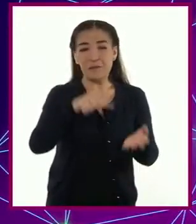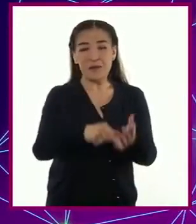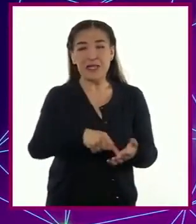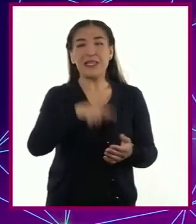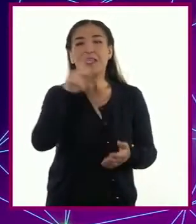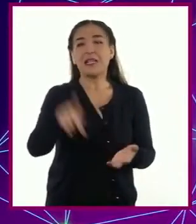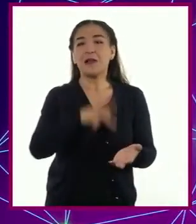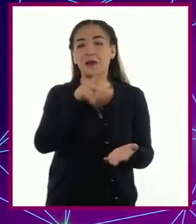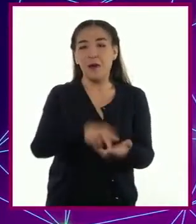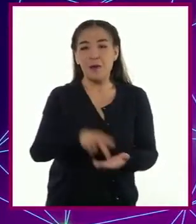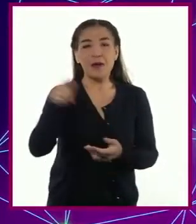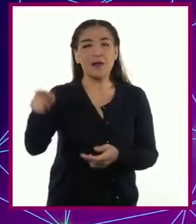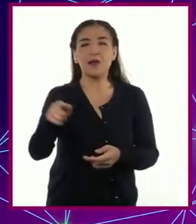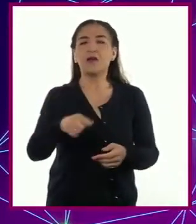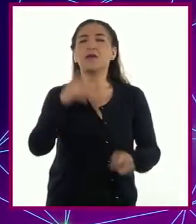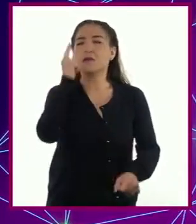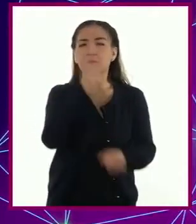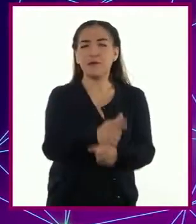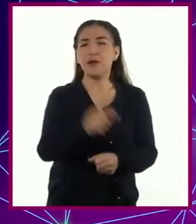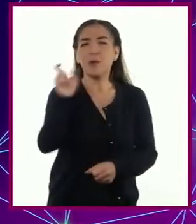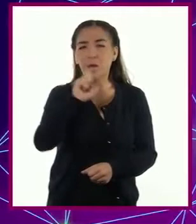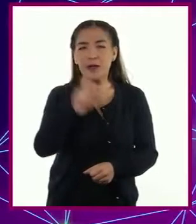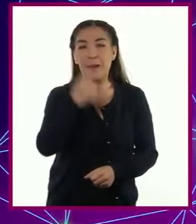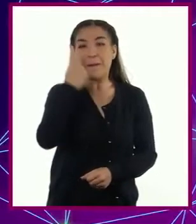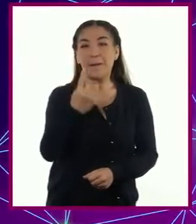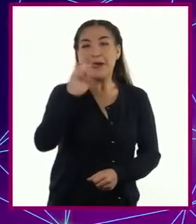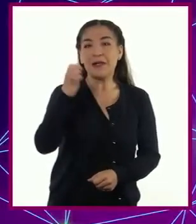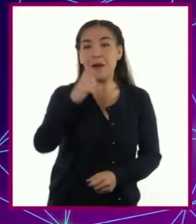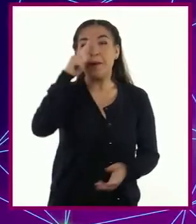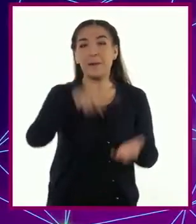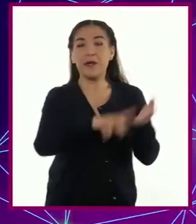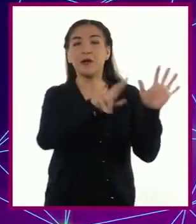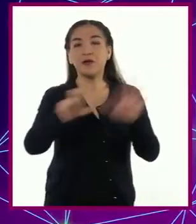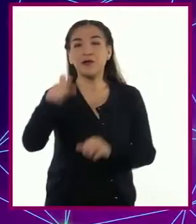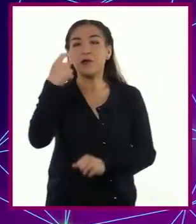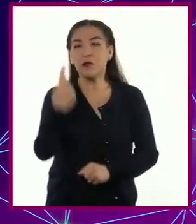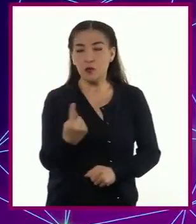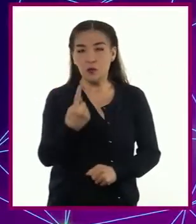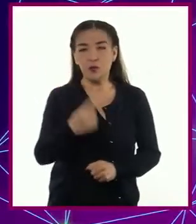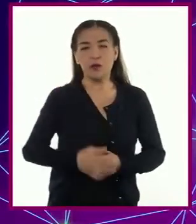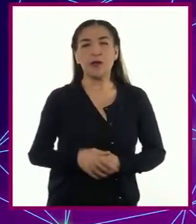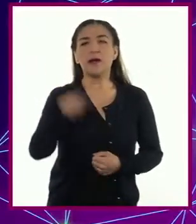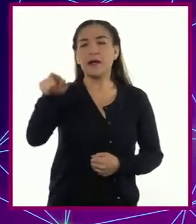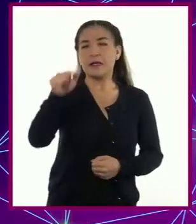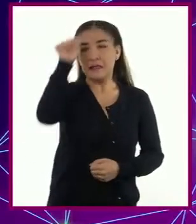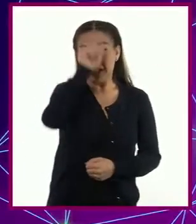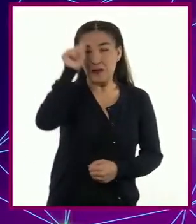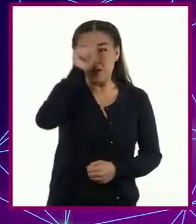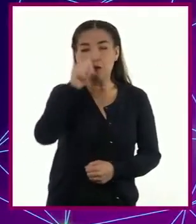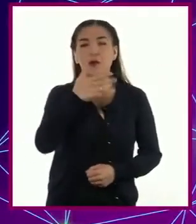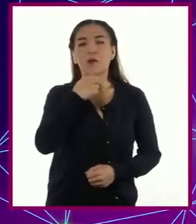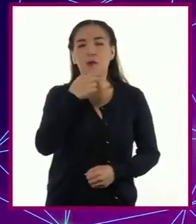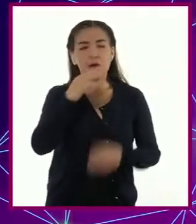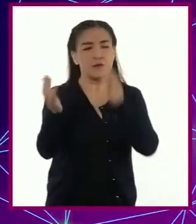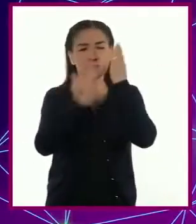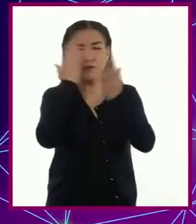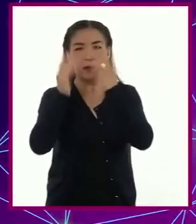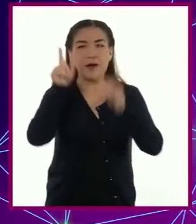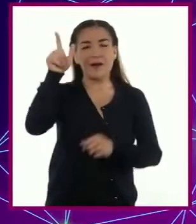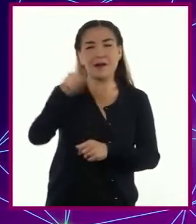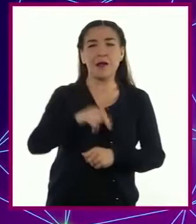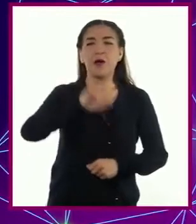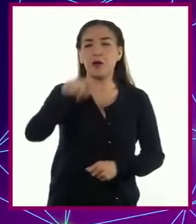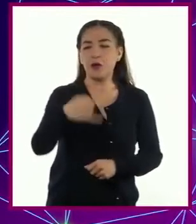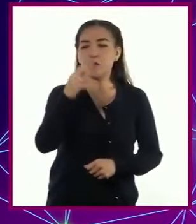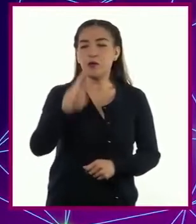diámetro, fue descubierto el 1 de enero de 1801 por el sacerdote y astrónomo italiano